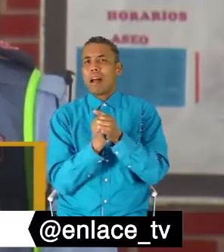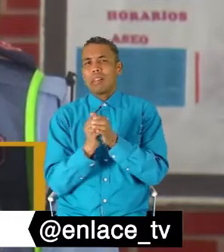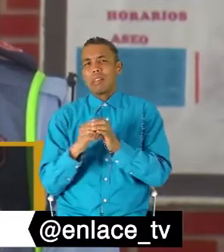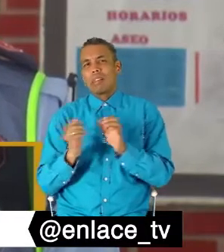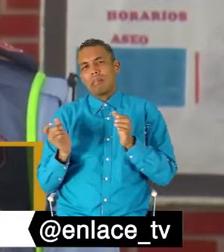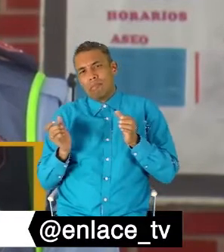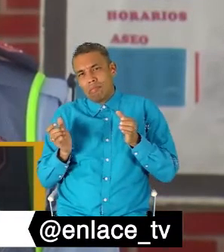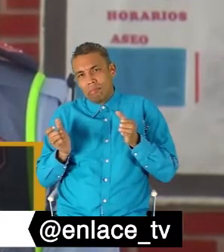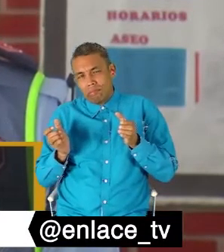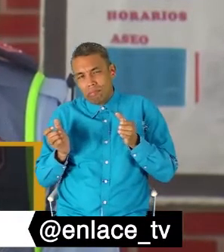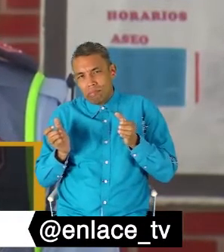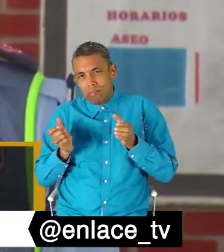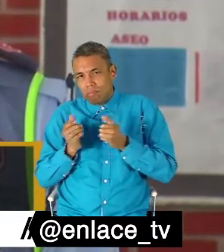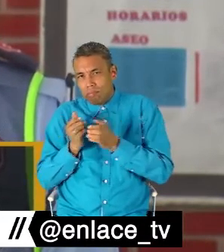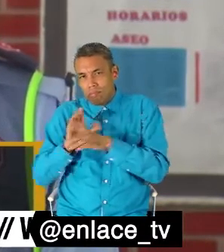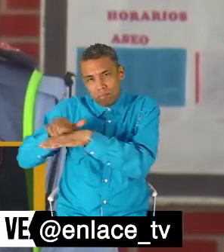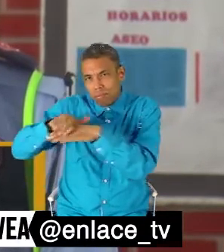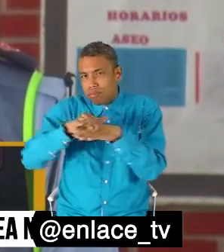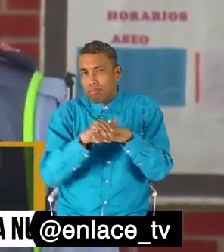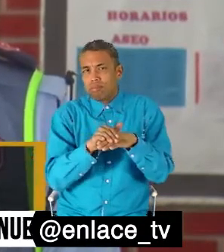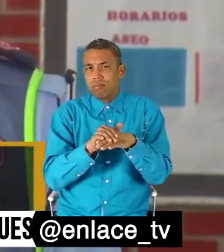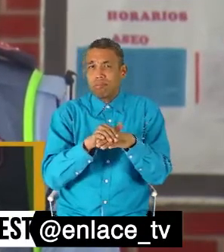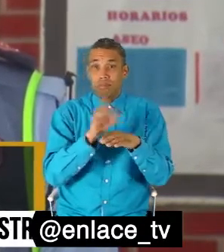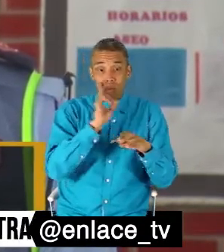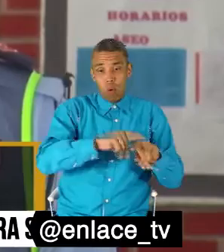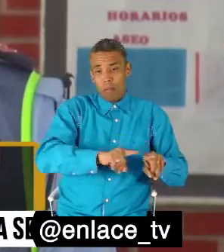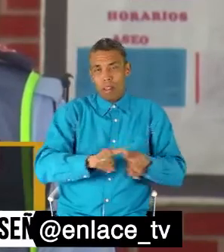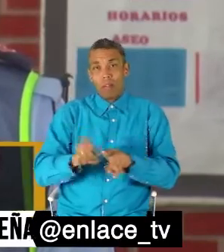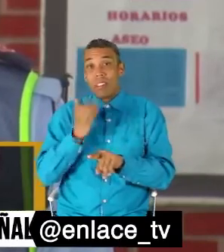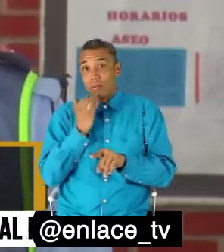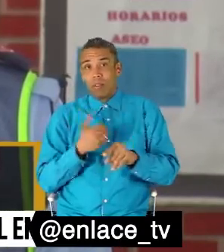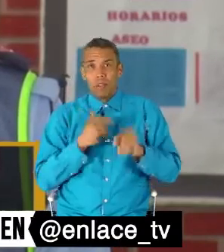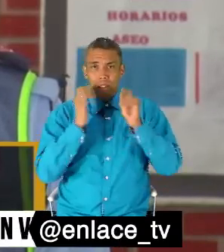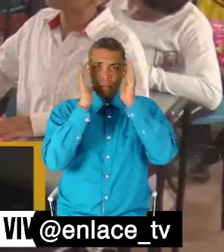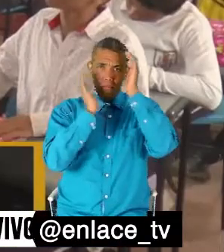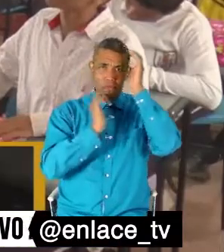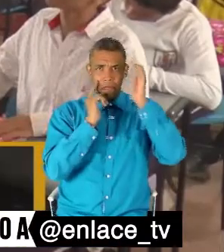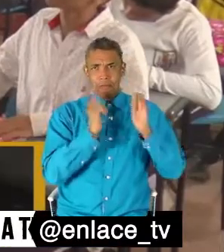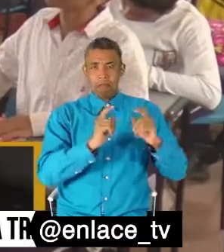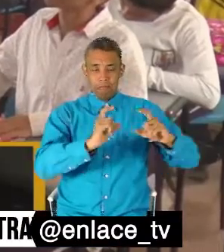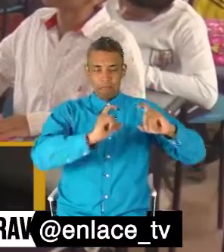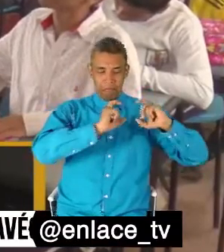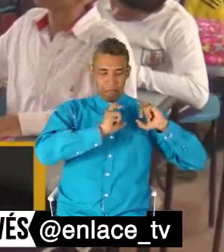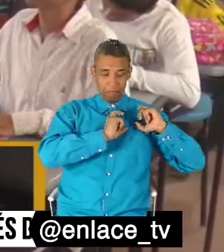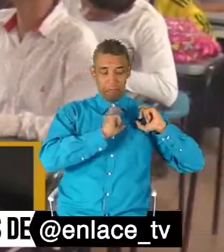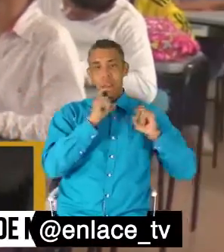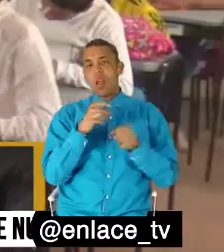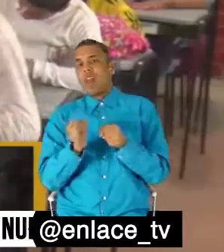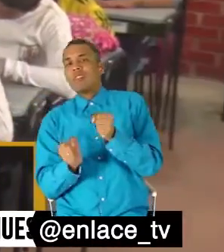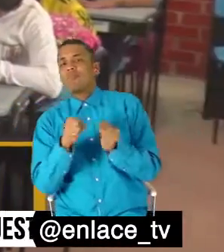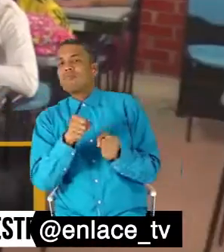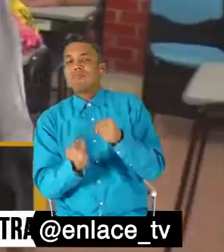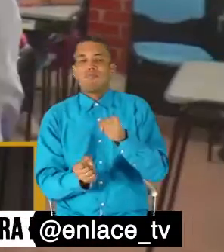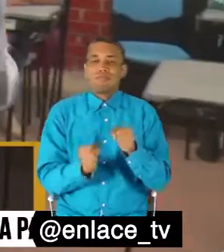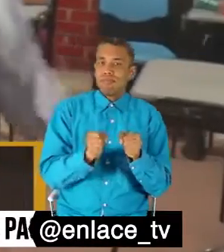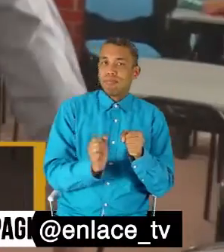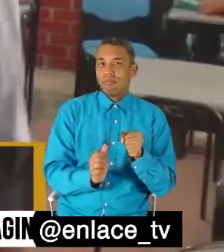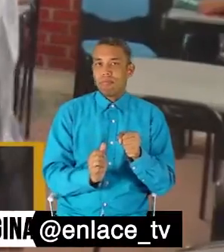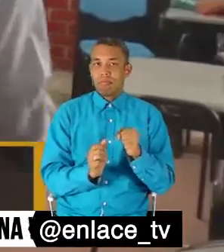de la adquisición de la licencia, pues la mayoría de ellos conduces vehículos